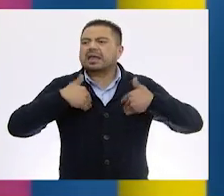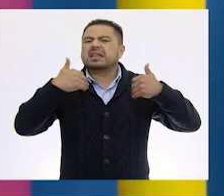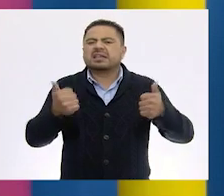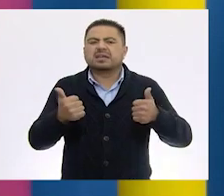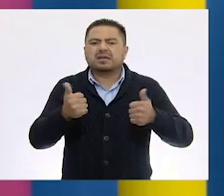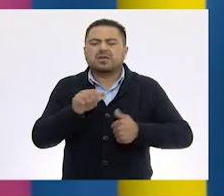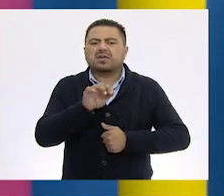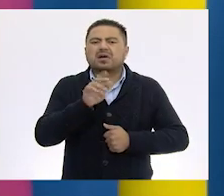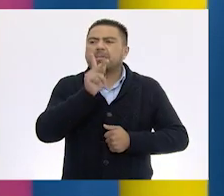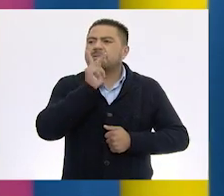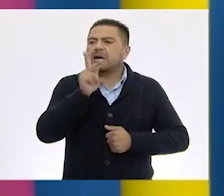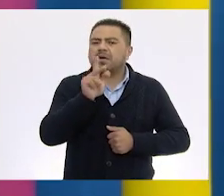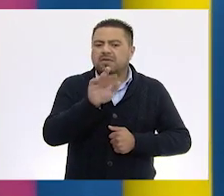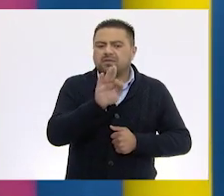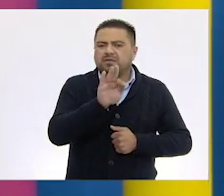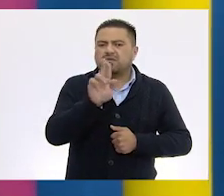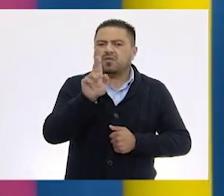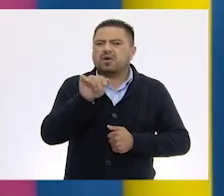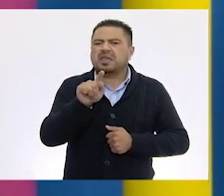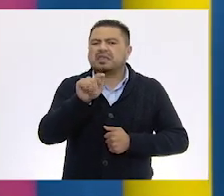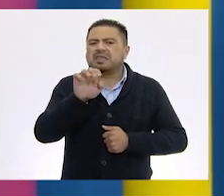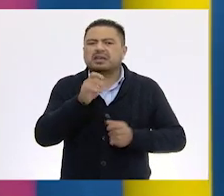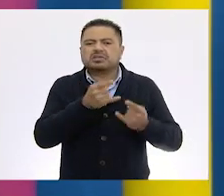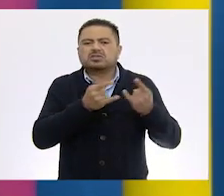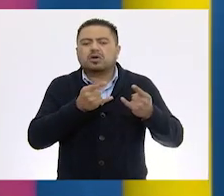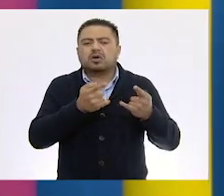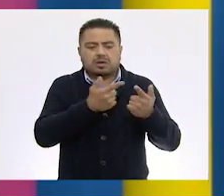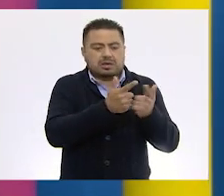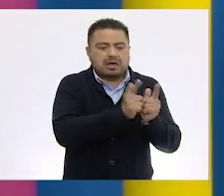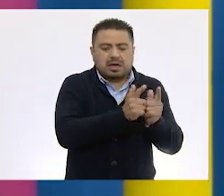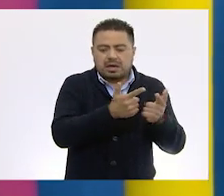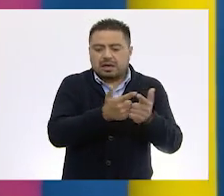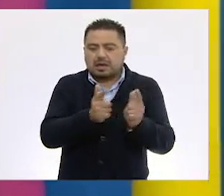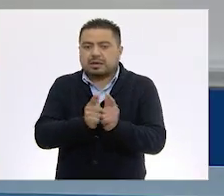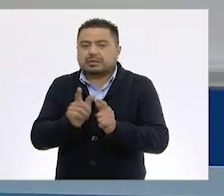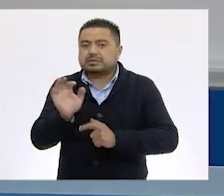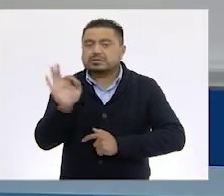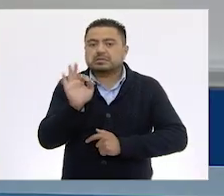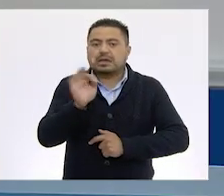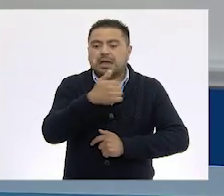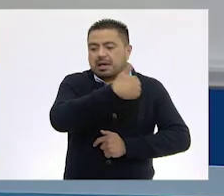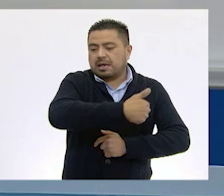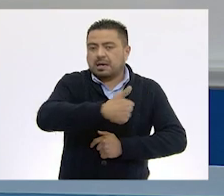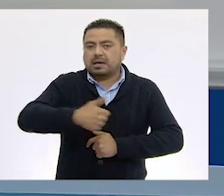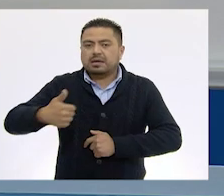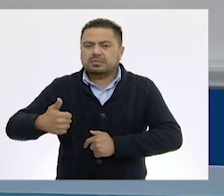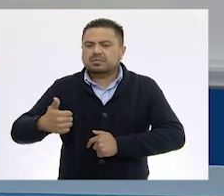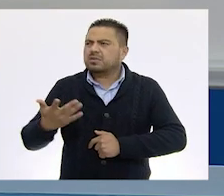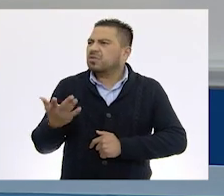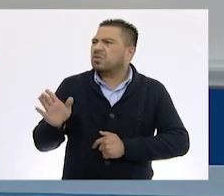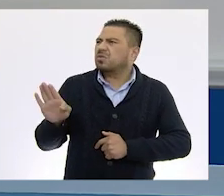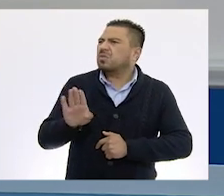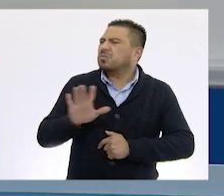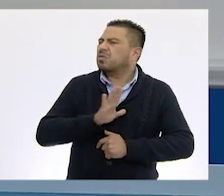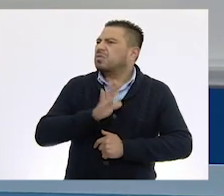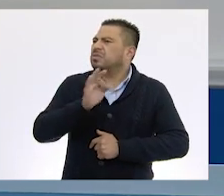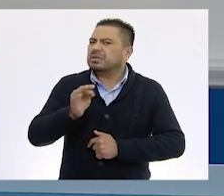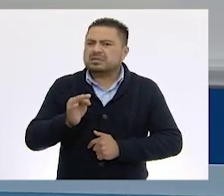fuentes históricas tienen su propia clasificación según su origen. ¿Cómo que según su